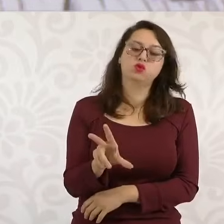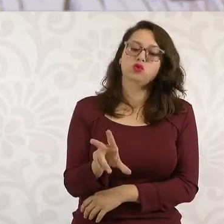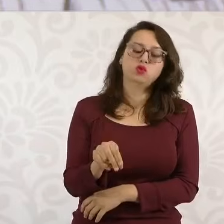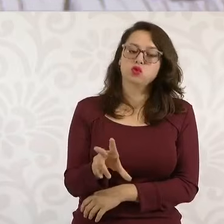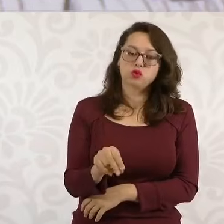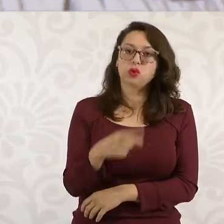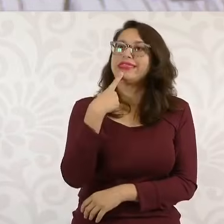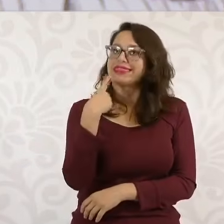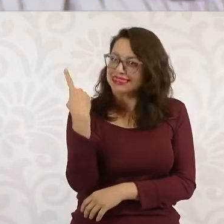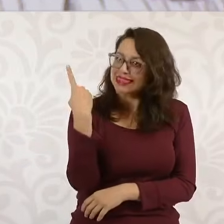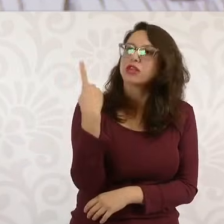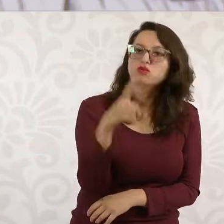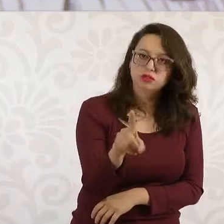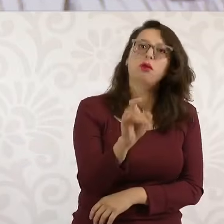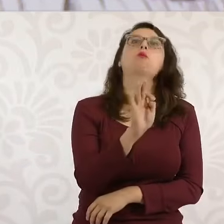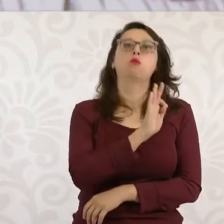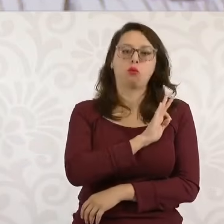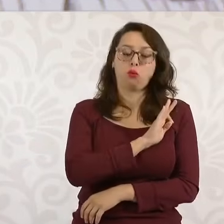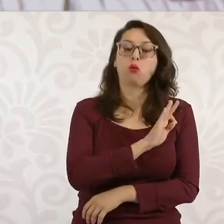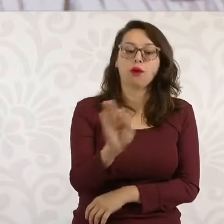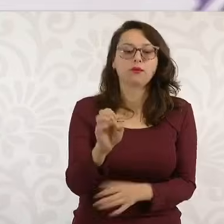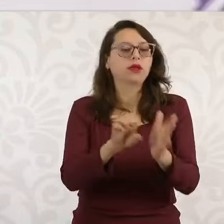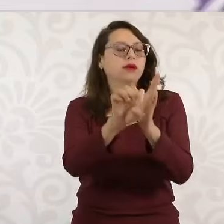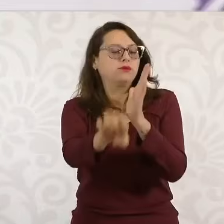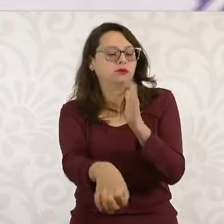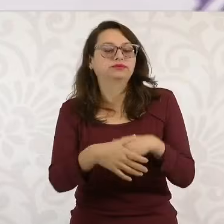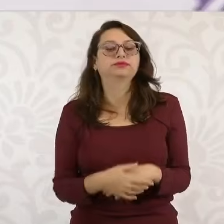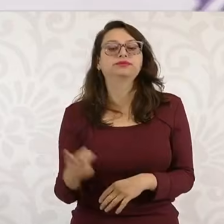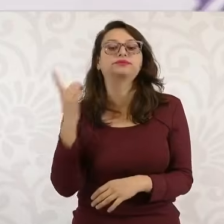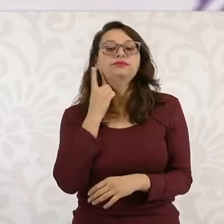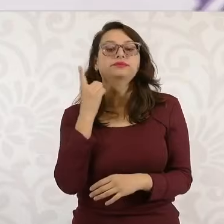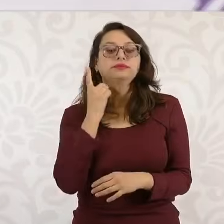O sea, si hay un diputado que cometió un delito